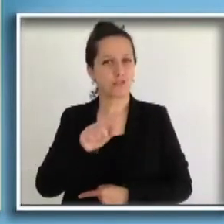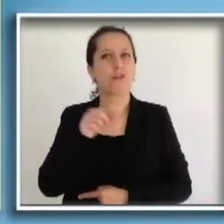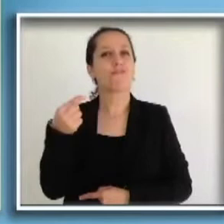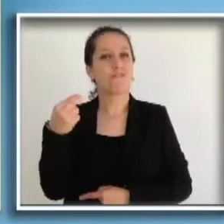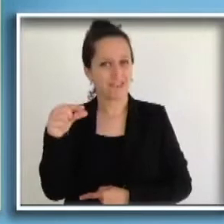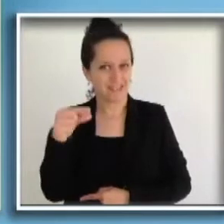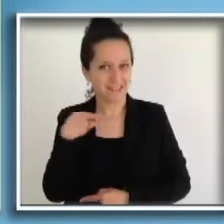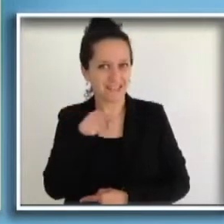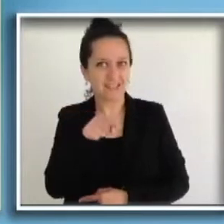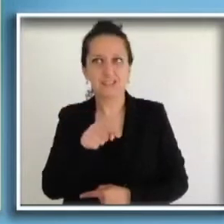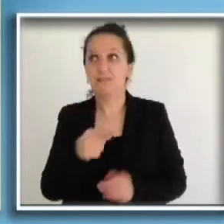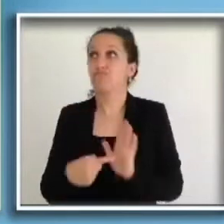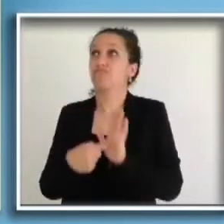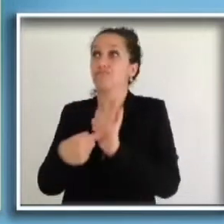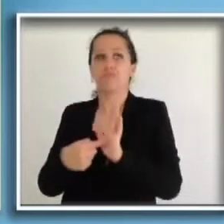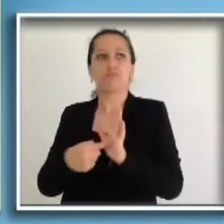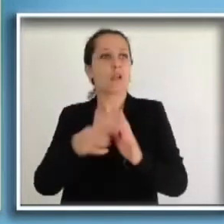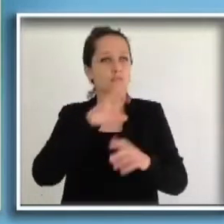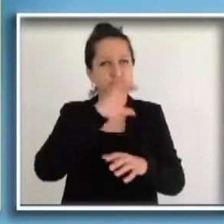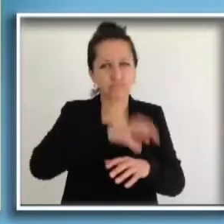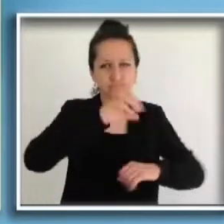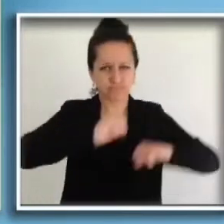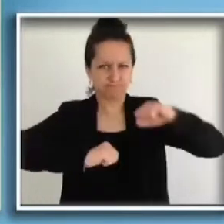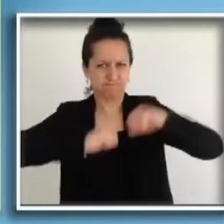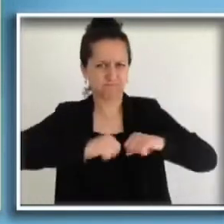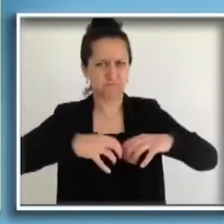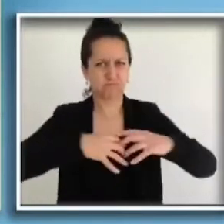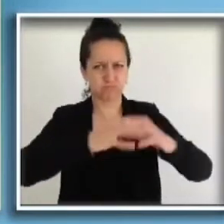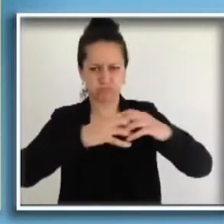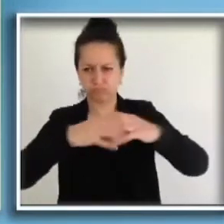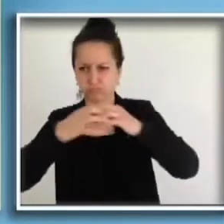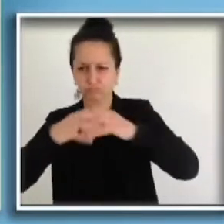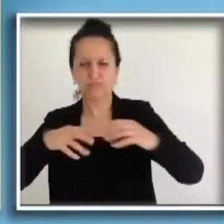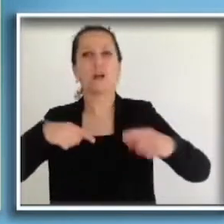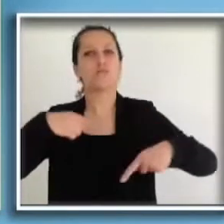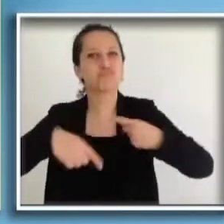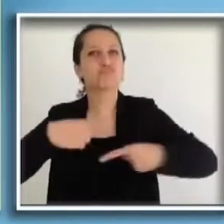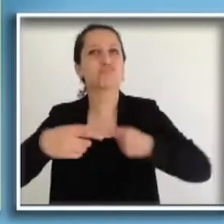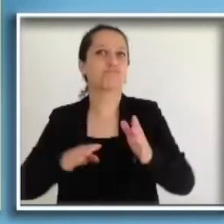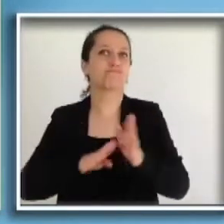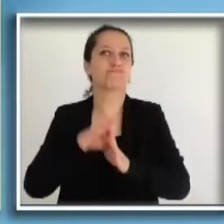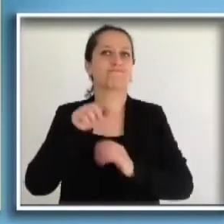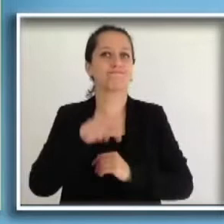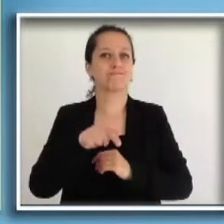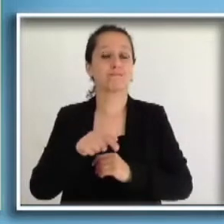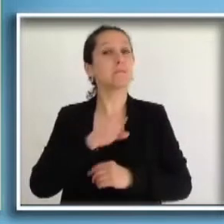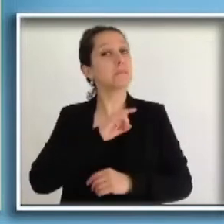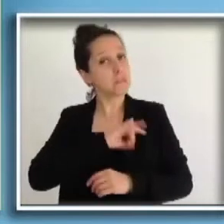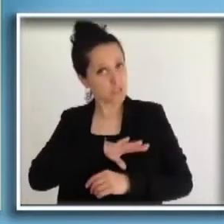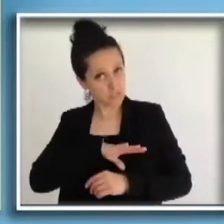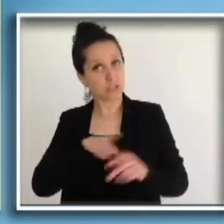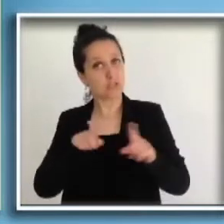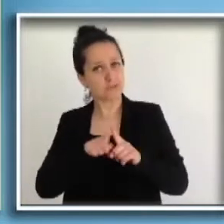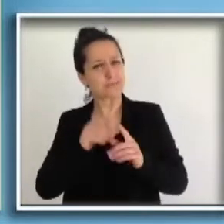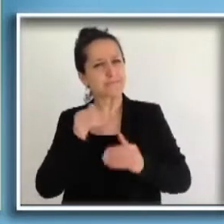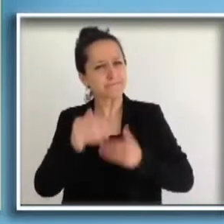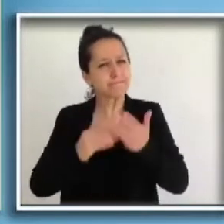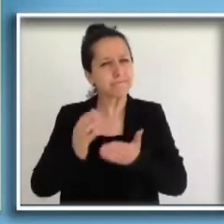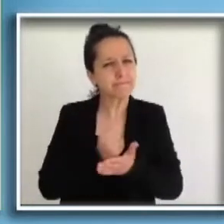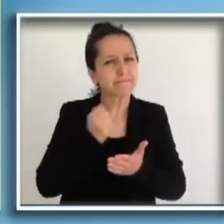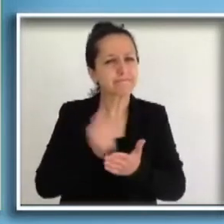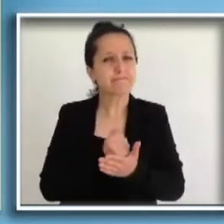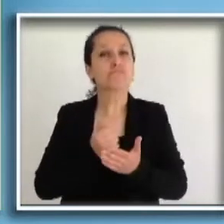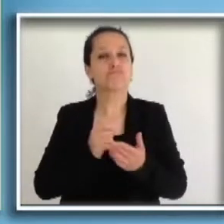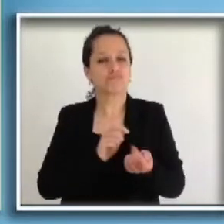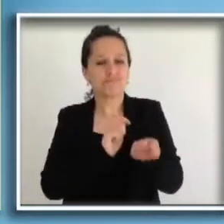asociada chile también está dando pasos para enfrentar antiguos y nuevos retos estamos implementando varias reformas